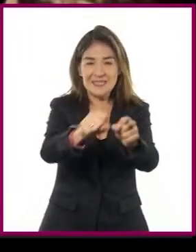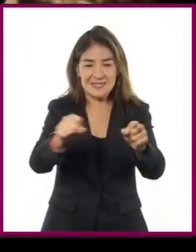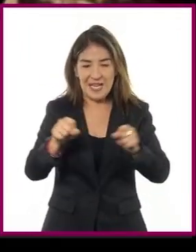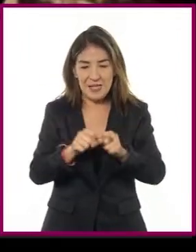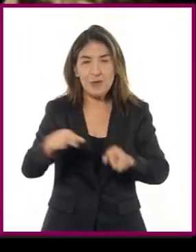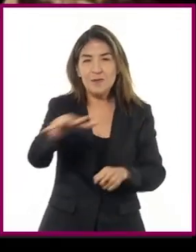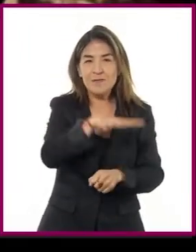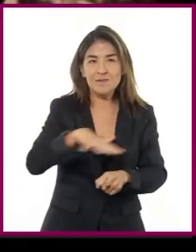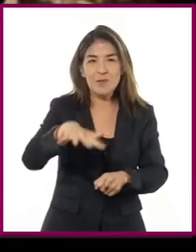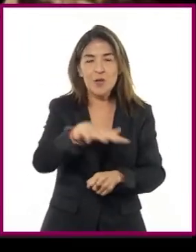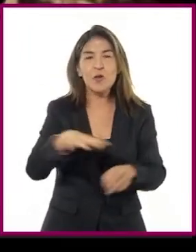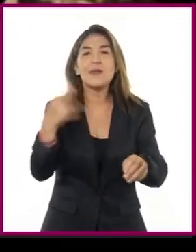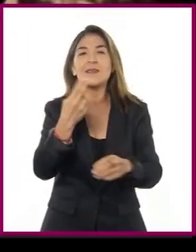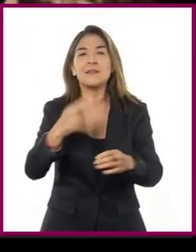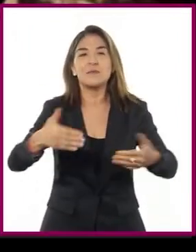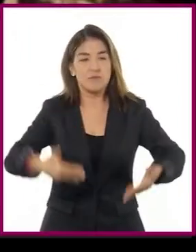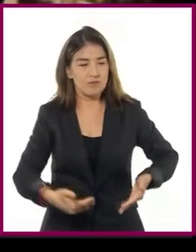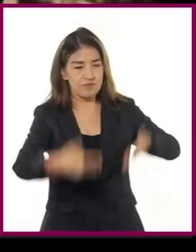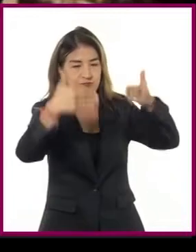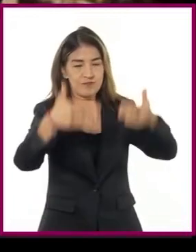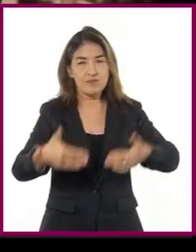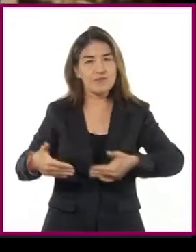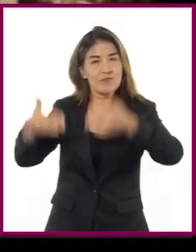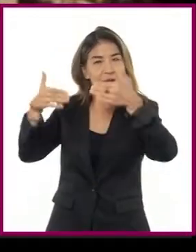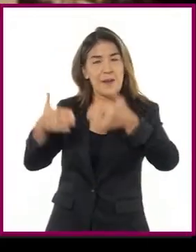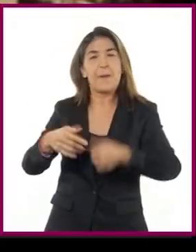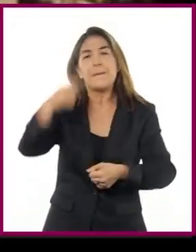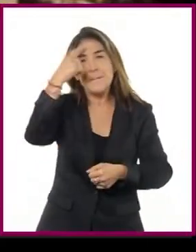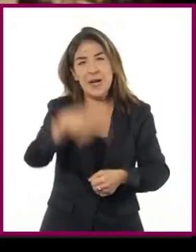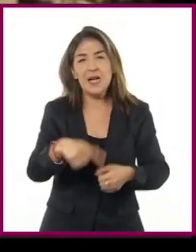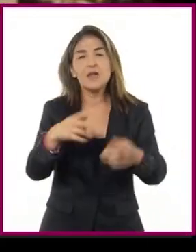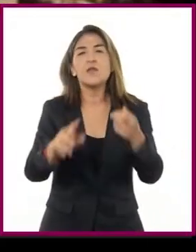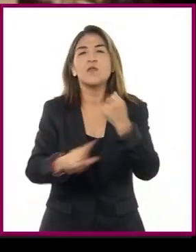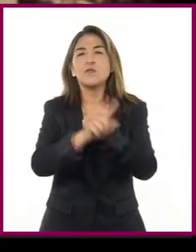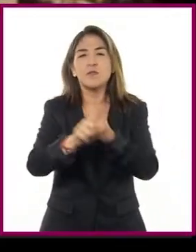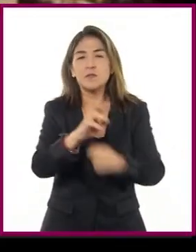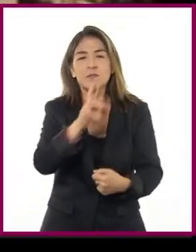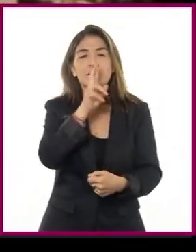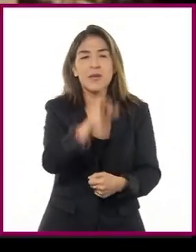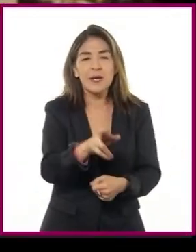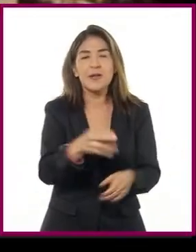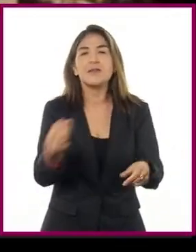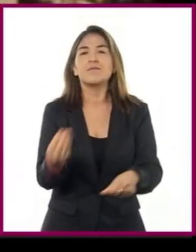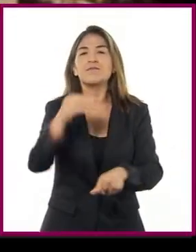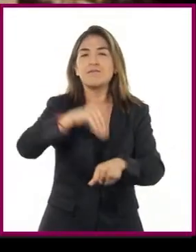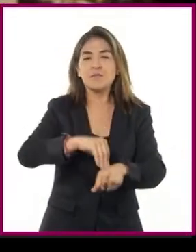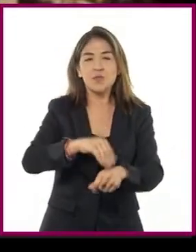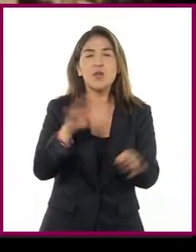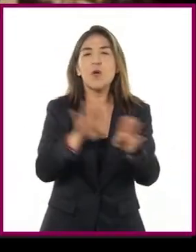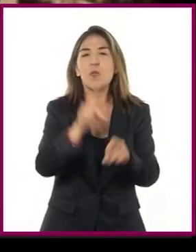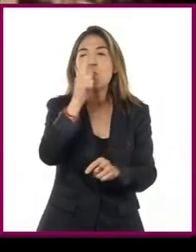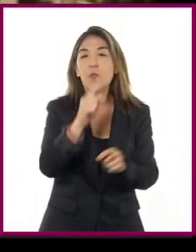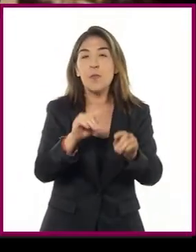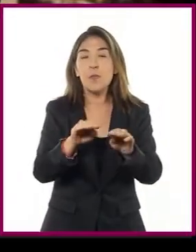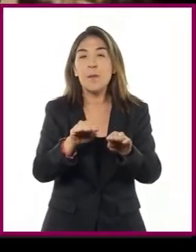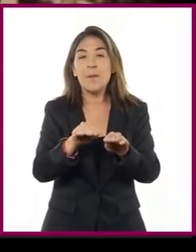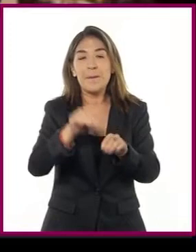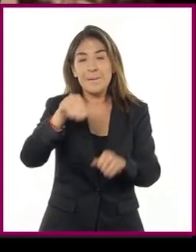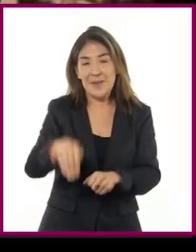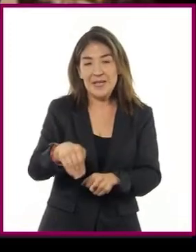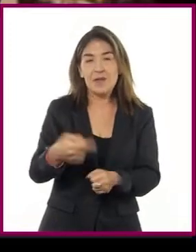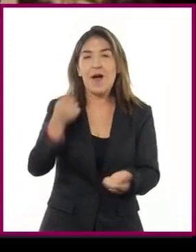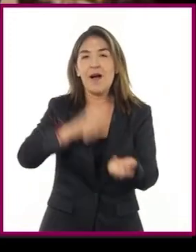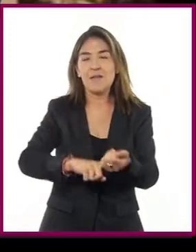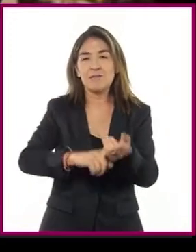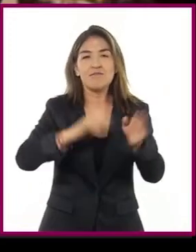se requiere colocar unas mamparas. Para resolver el problema, basta con colocar directamente 1 metro sobre la superficie